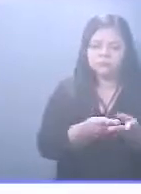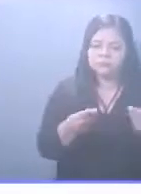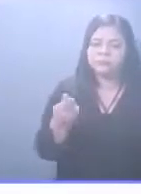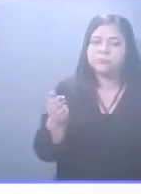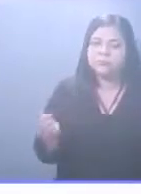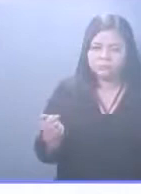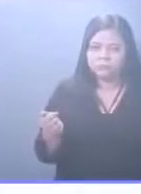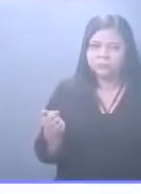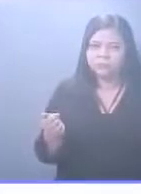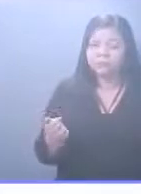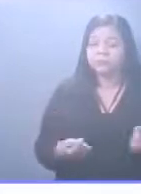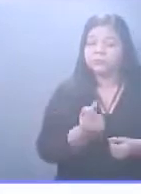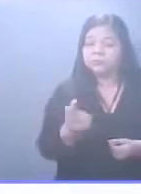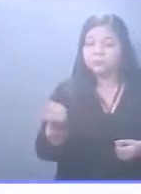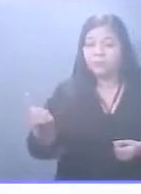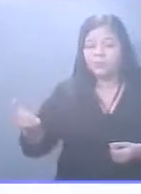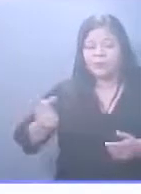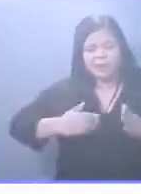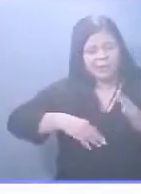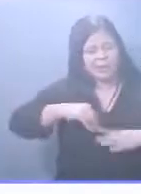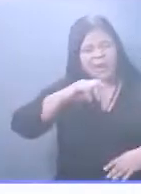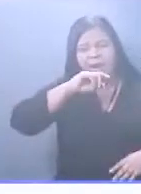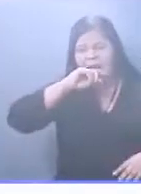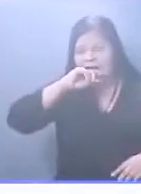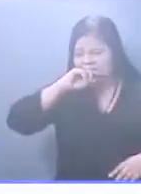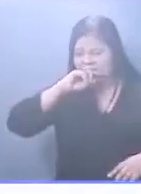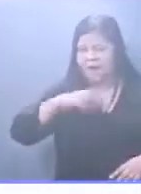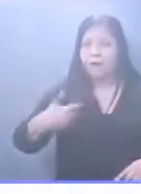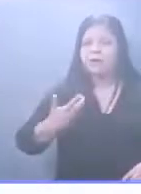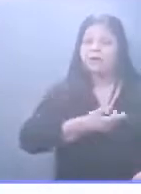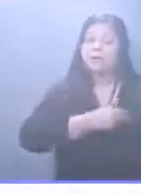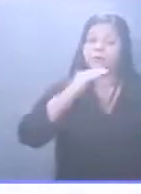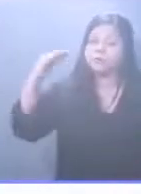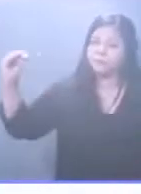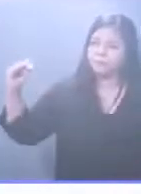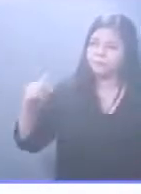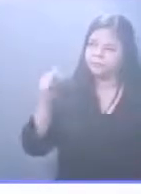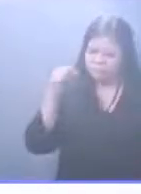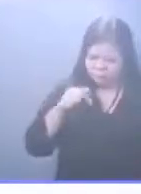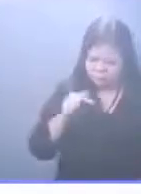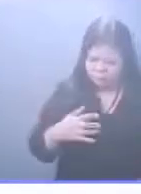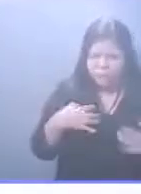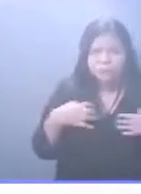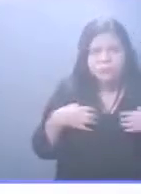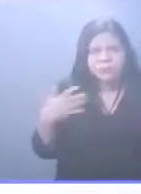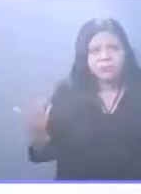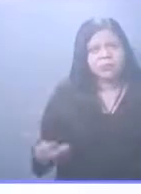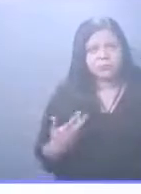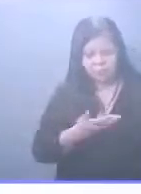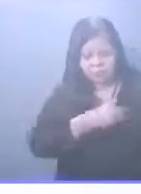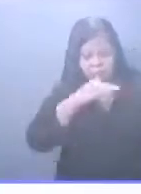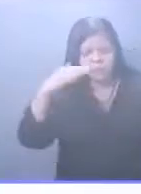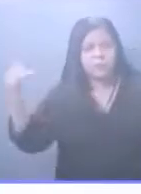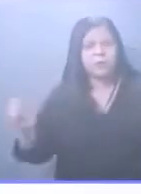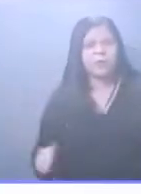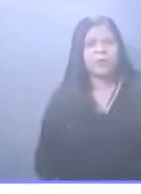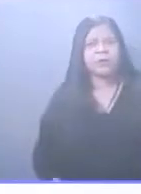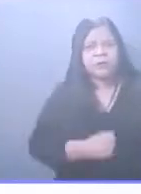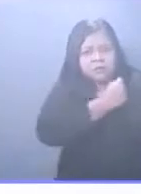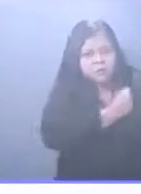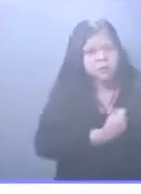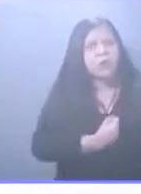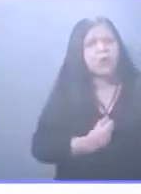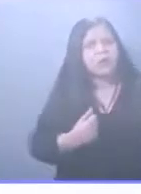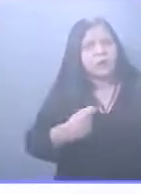solución para la gente más vulnerable de este país. Aquí vivimos, este es nuestro país. Nos duele lo que pase